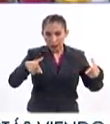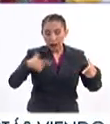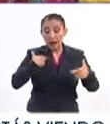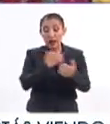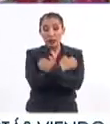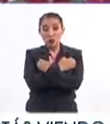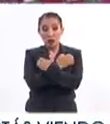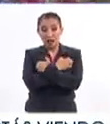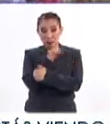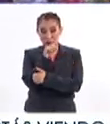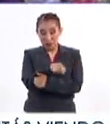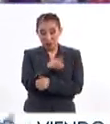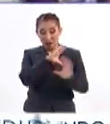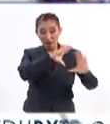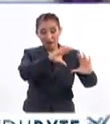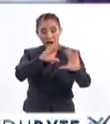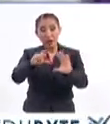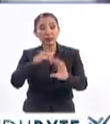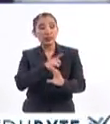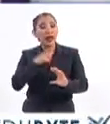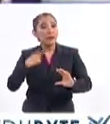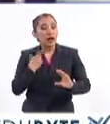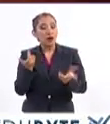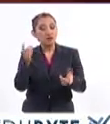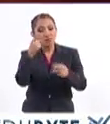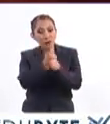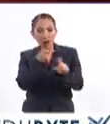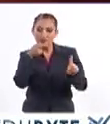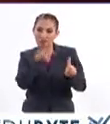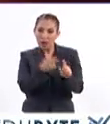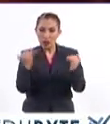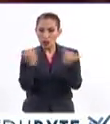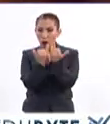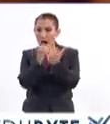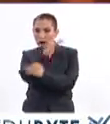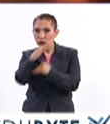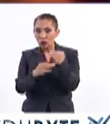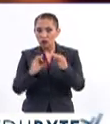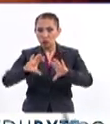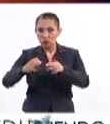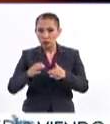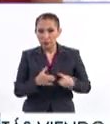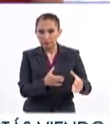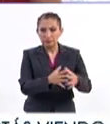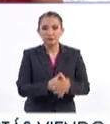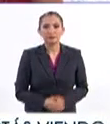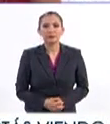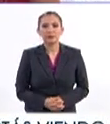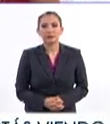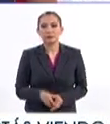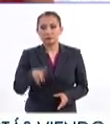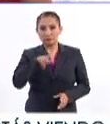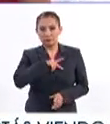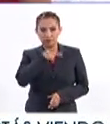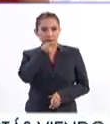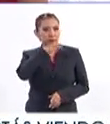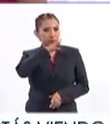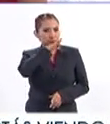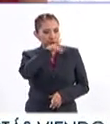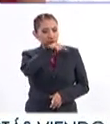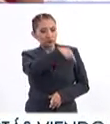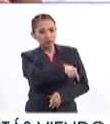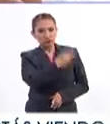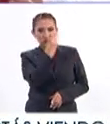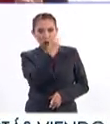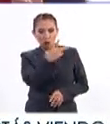La educación en estas familias debe trabajarse con prioridad y equidad para todas las comunidades. Mis papás son